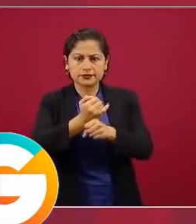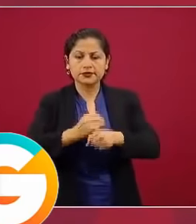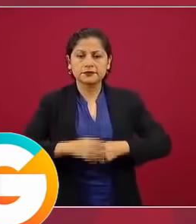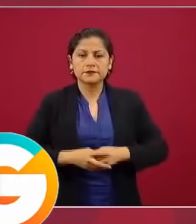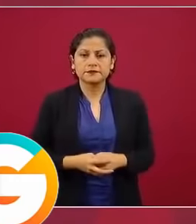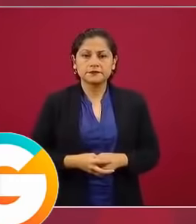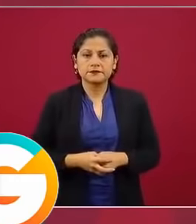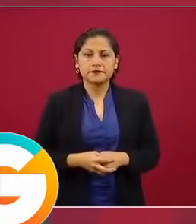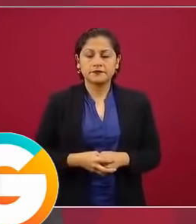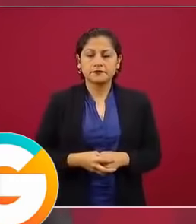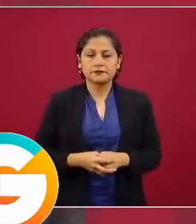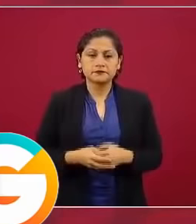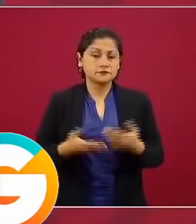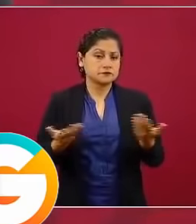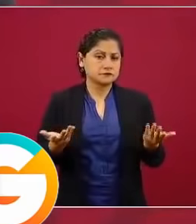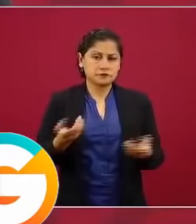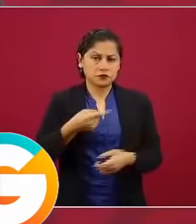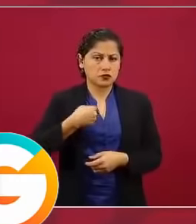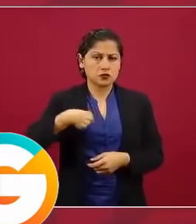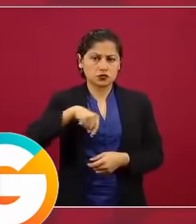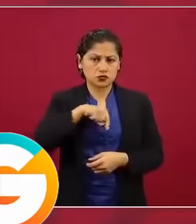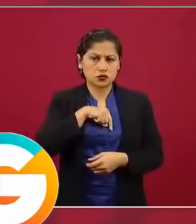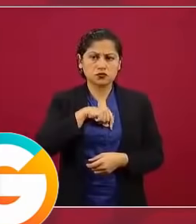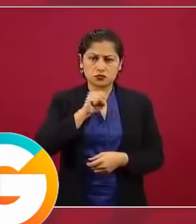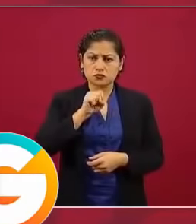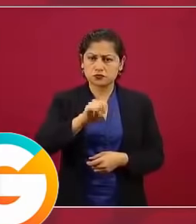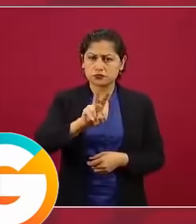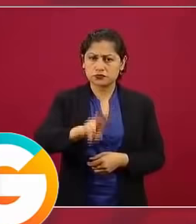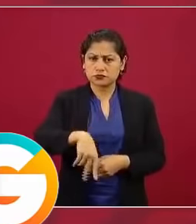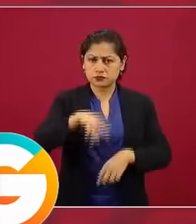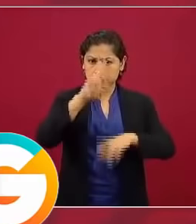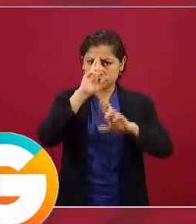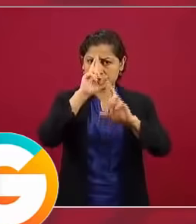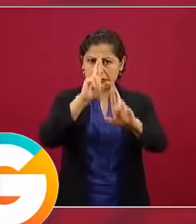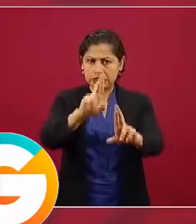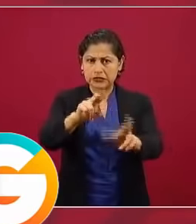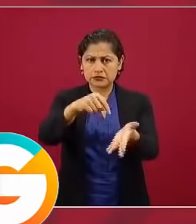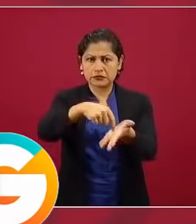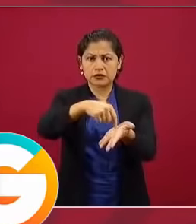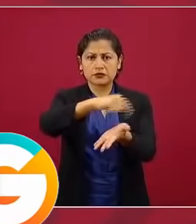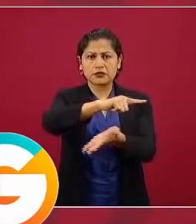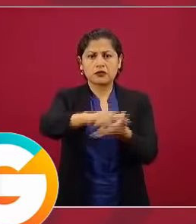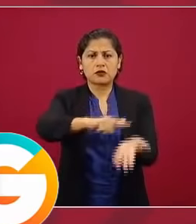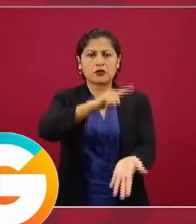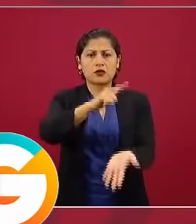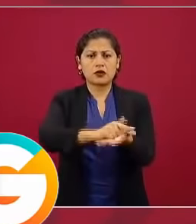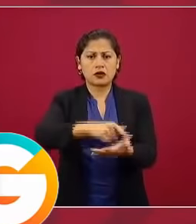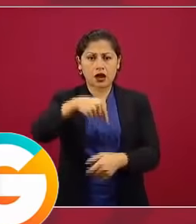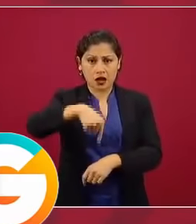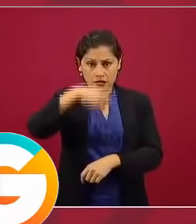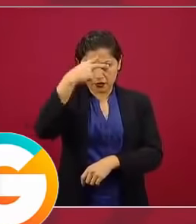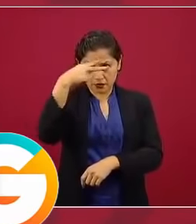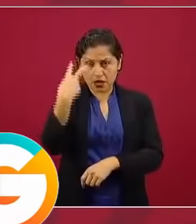Y somos respetuosos de la legalidad. Hay en México Estado de Derecho.